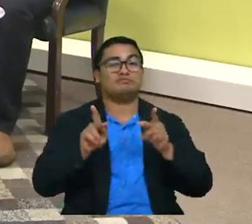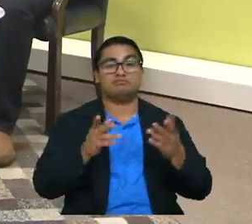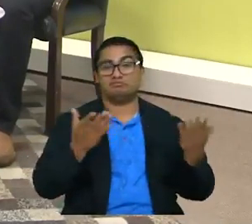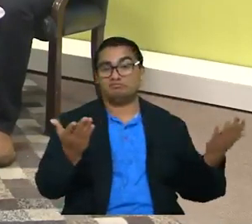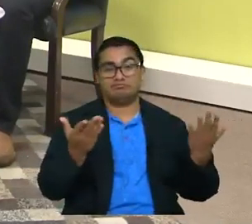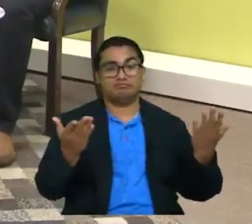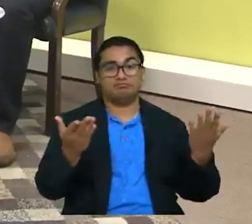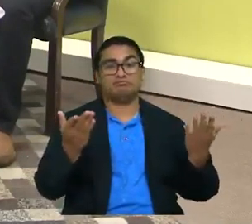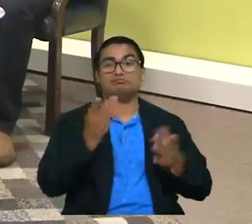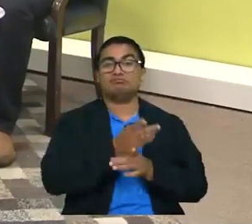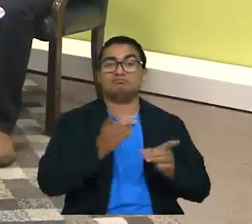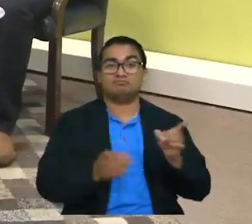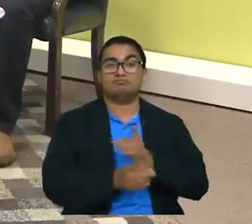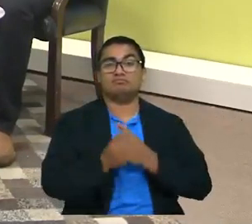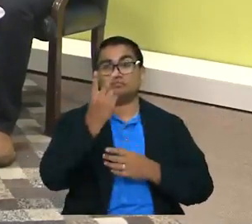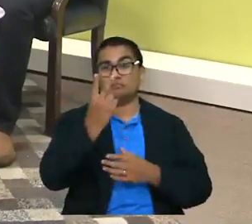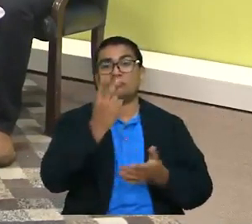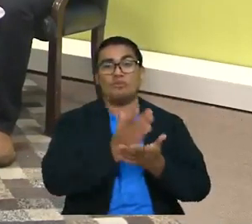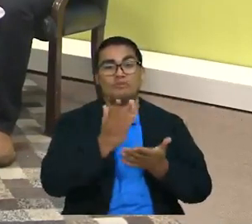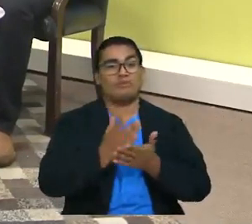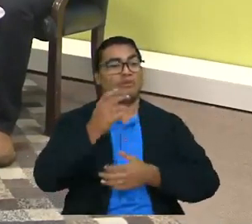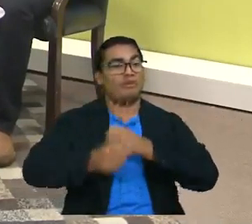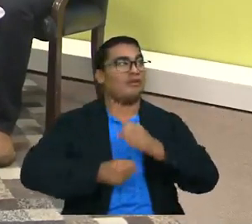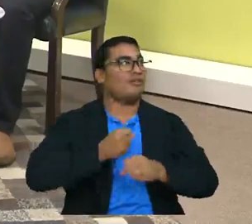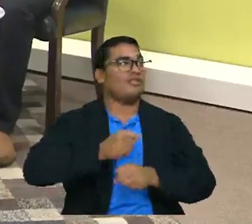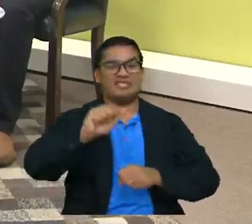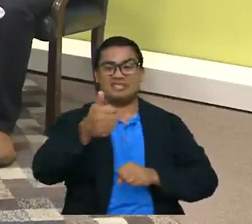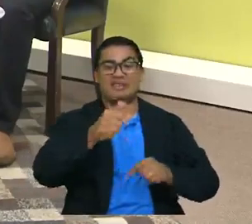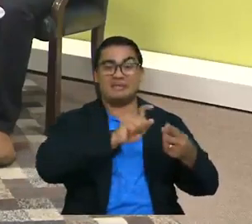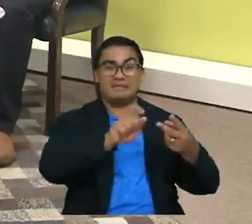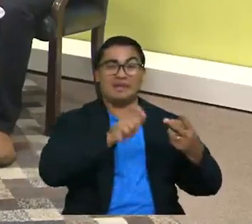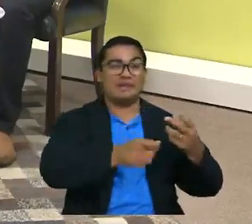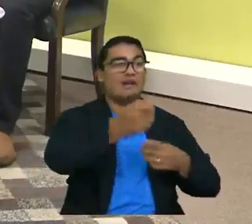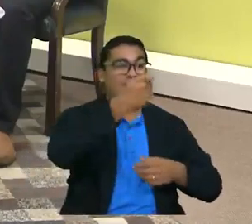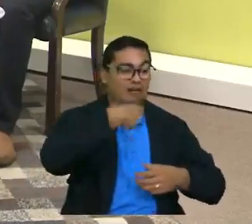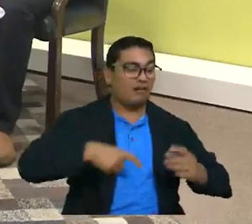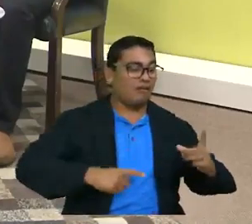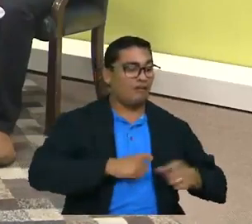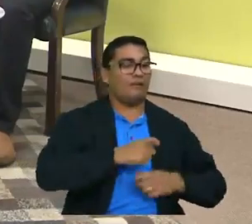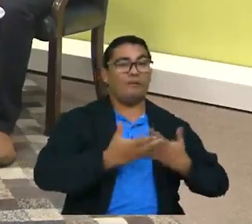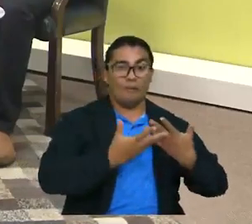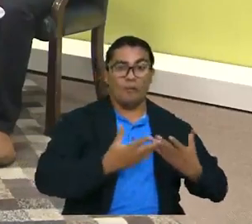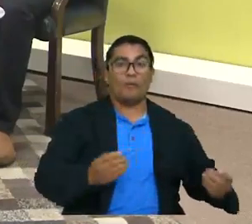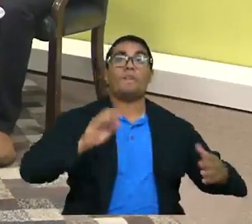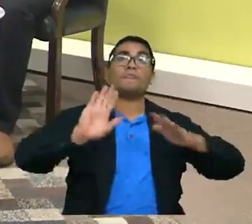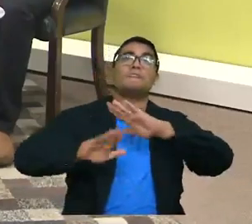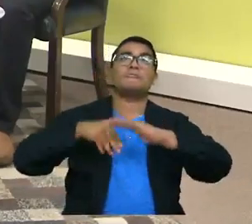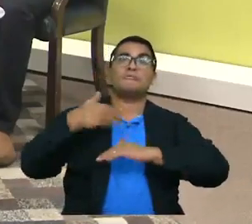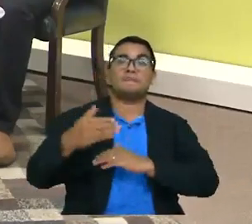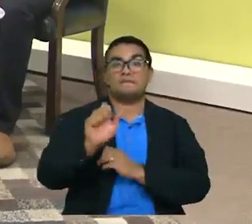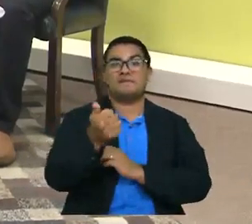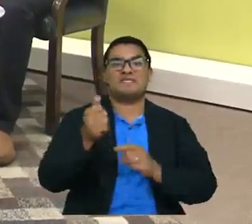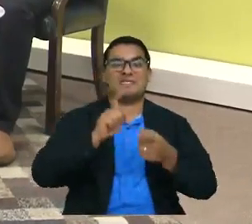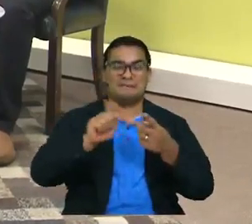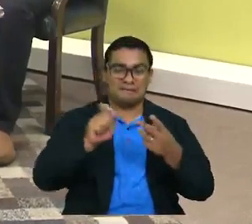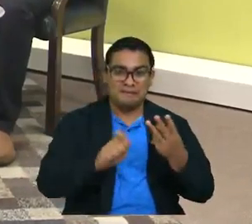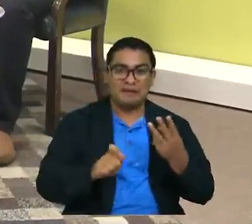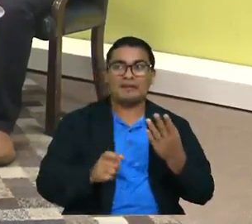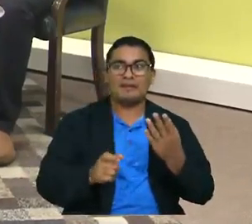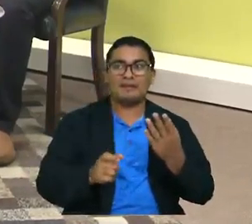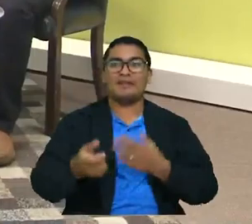debe desparasitarse 2 veces en el año. Cada 6 meses debemos de desparasitarnos. Sin embargo, la edad